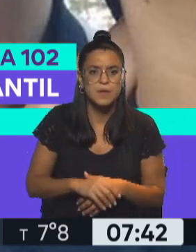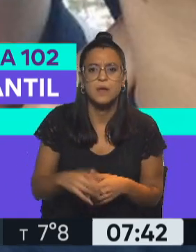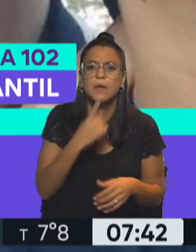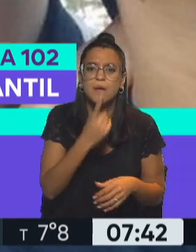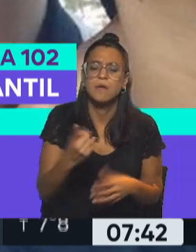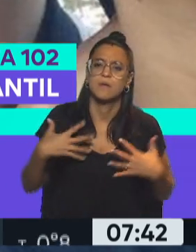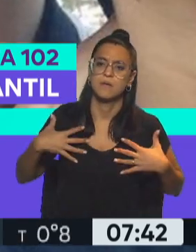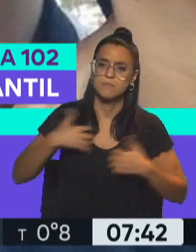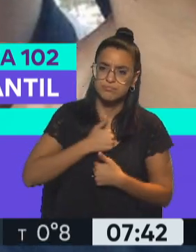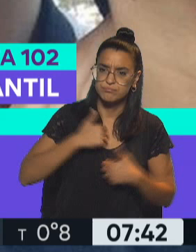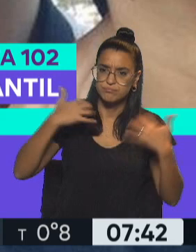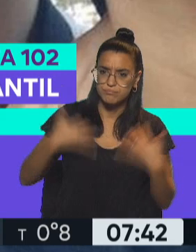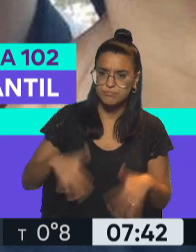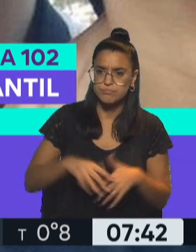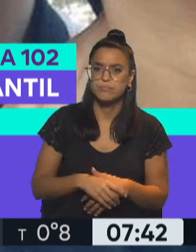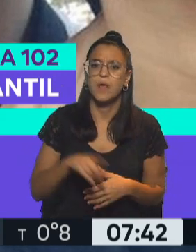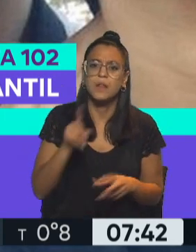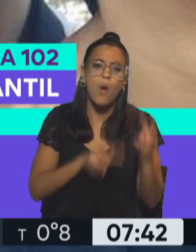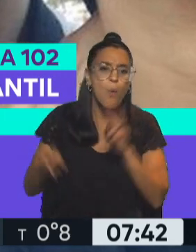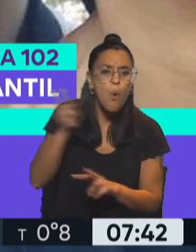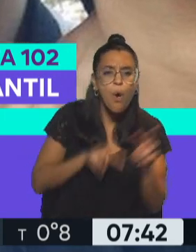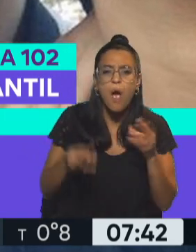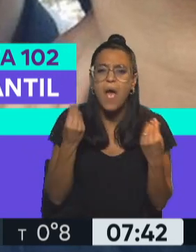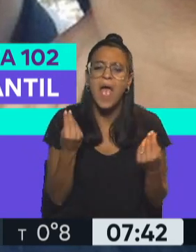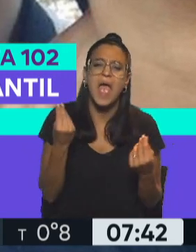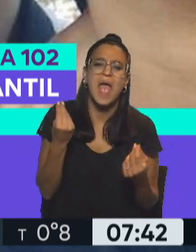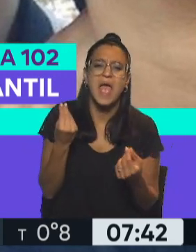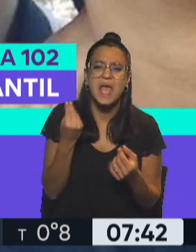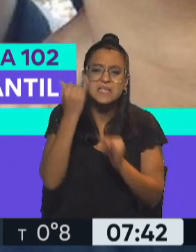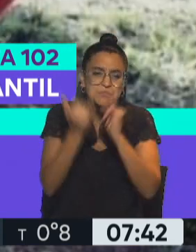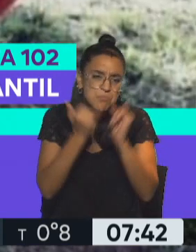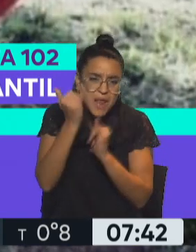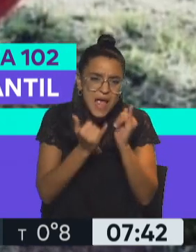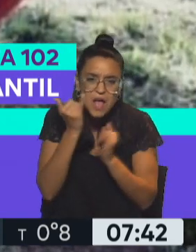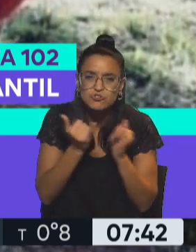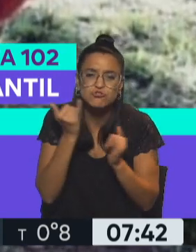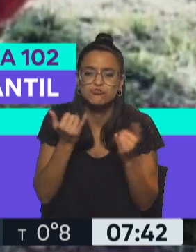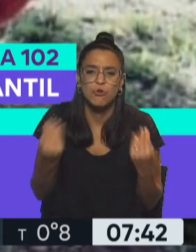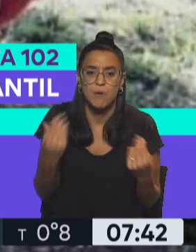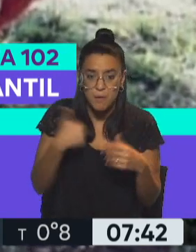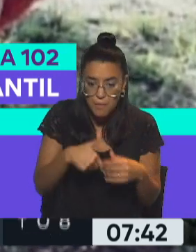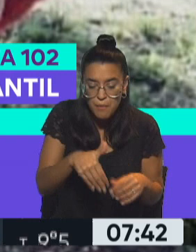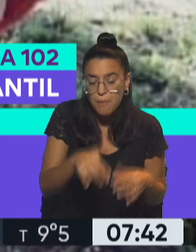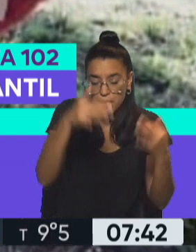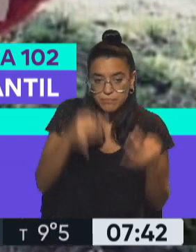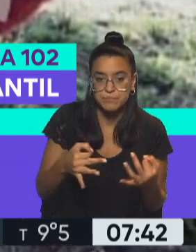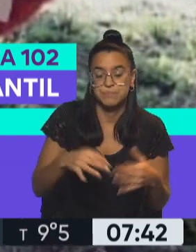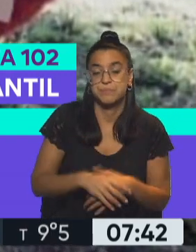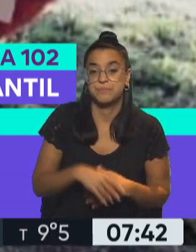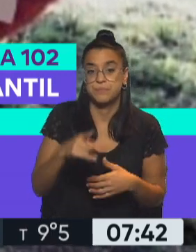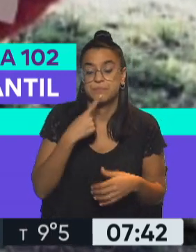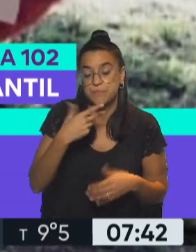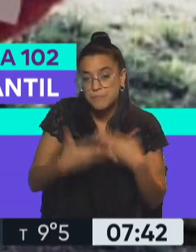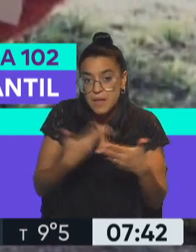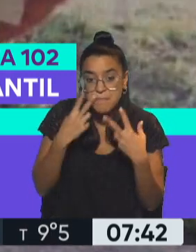sumamente conmocionado por esto, que está buscando las explicaciones del caso, que van a llegar con el